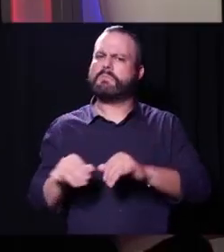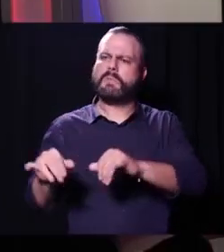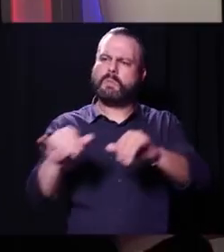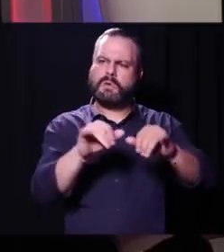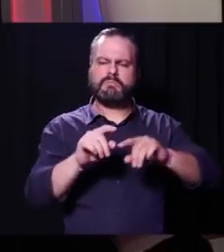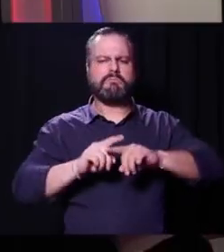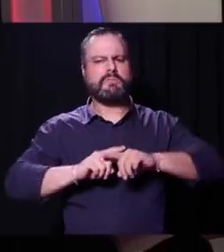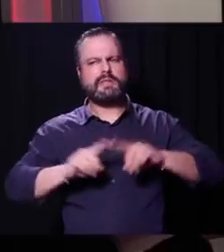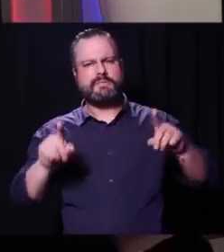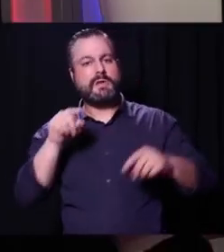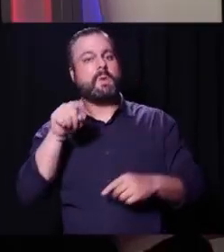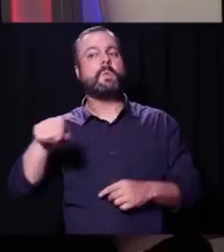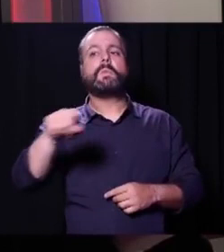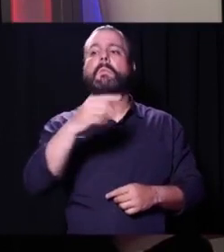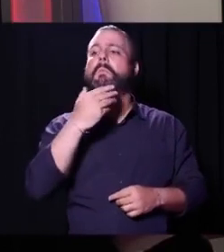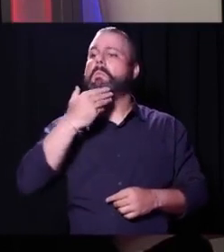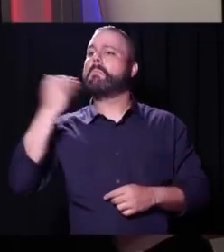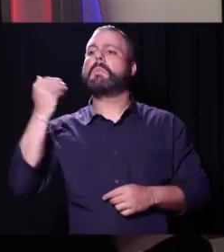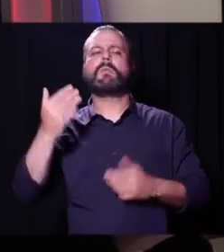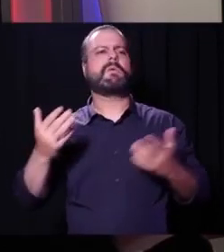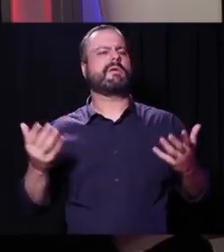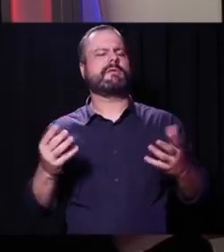campaña 70% mujeres.